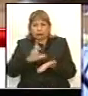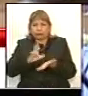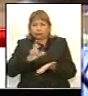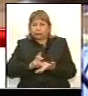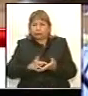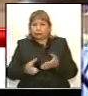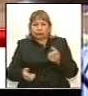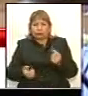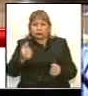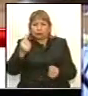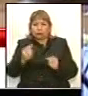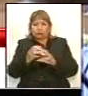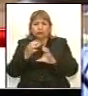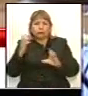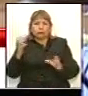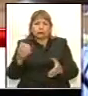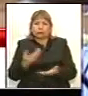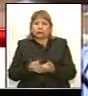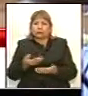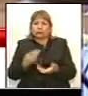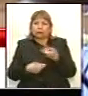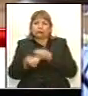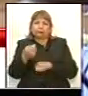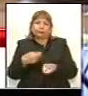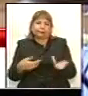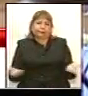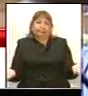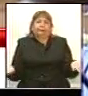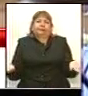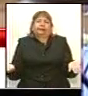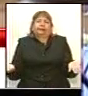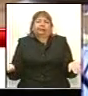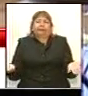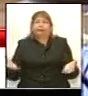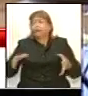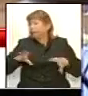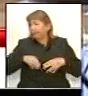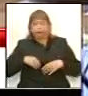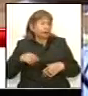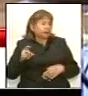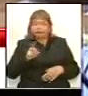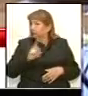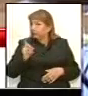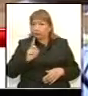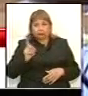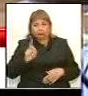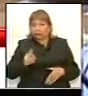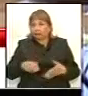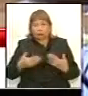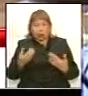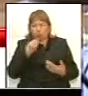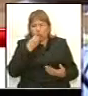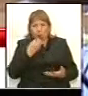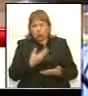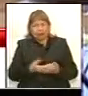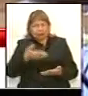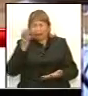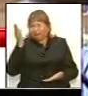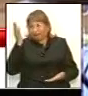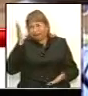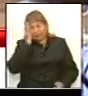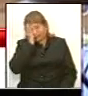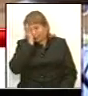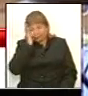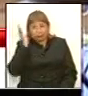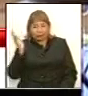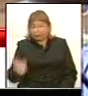camionetas que hayan comprado todo el lado de un sitio y los empiecen a vender. Es inaceptable. Eso ya está, ya me parece que fue